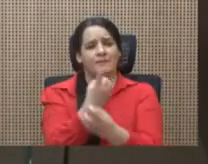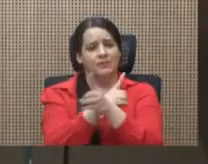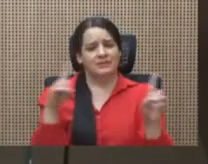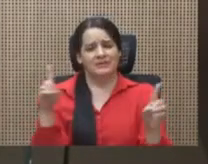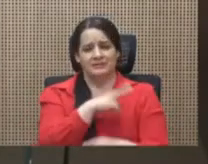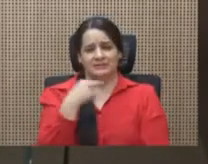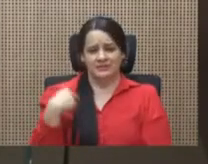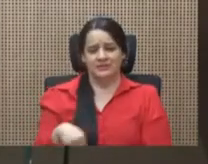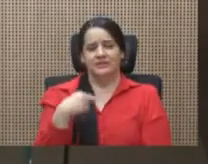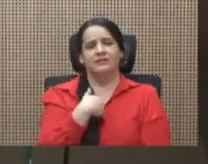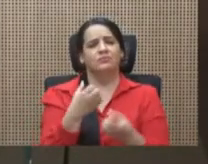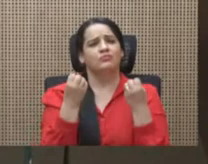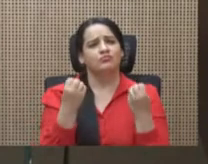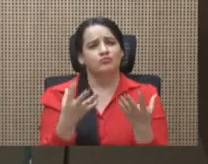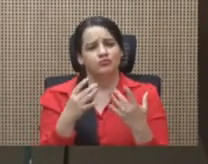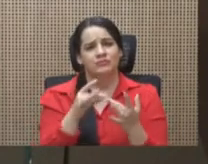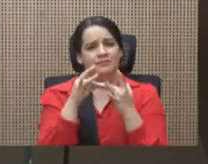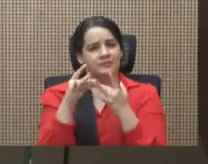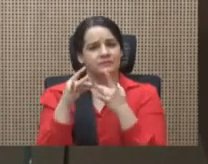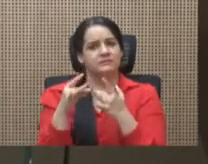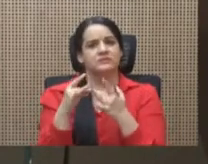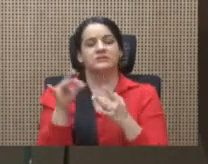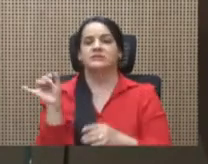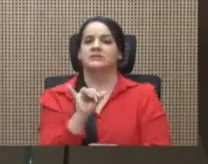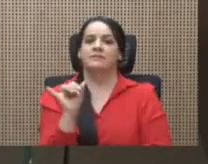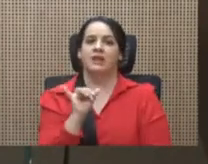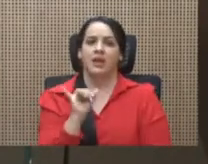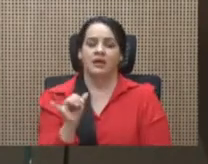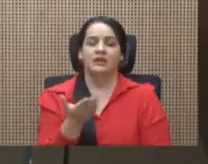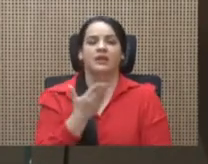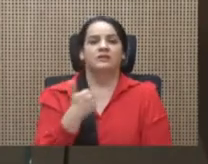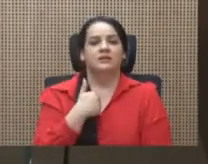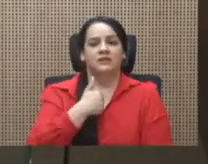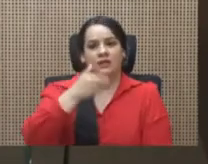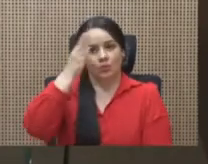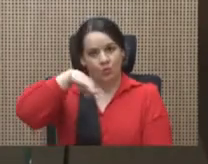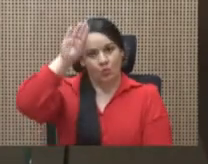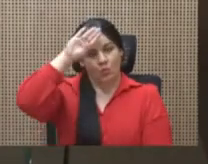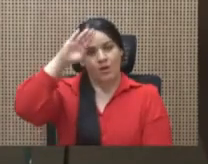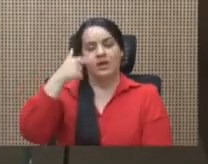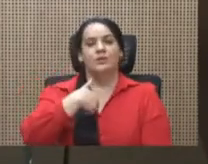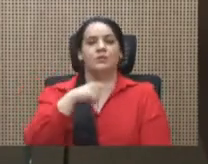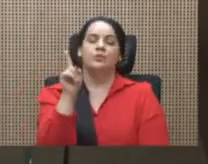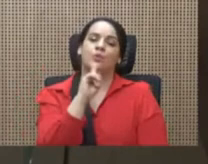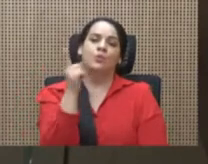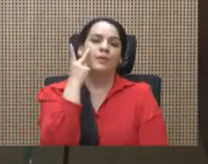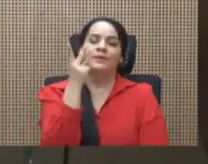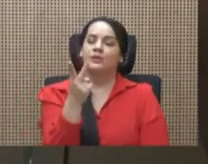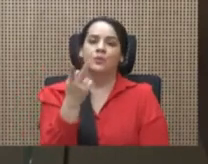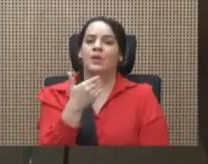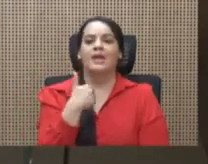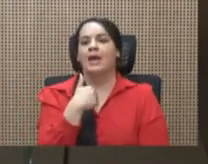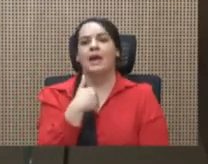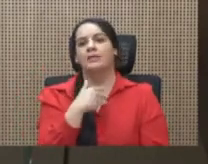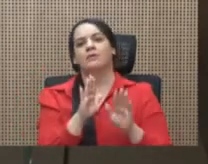muchas particularidades similares a las que tiene Cuba. Y yo no he visto que haya reproche en